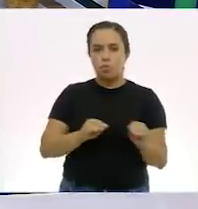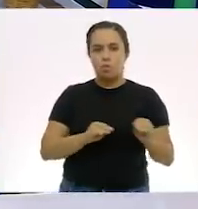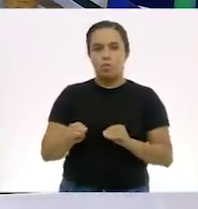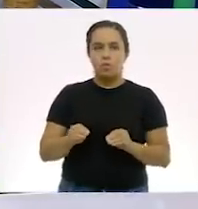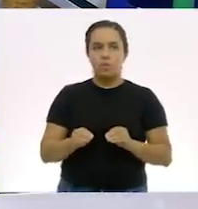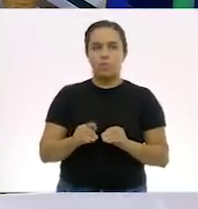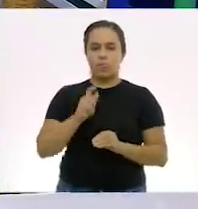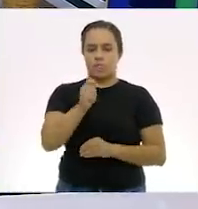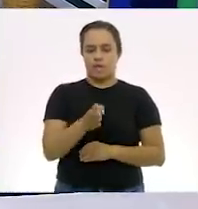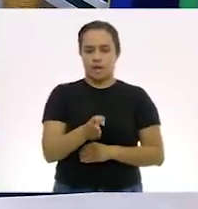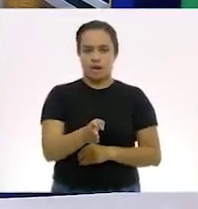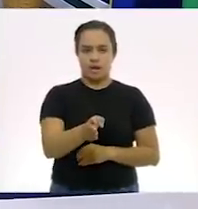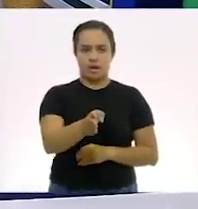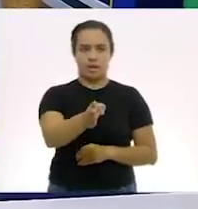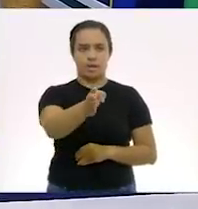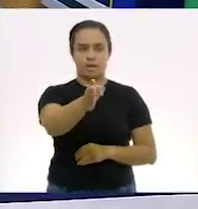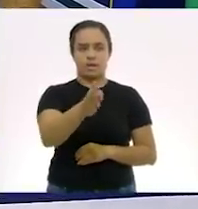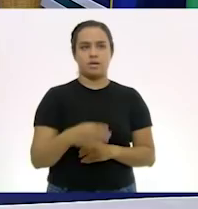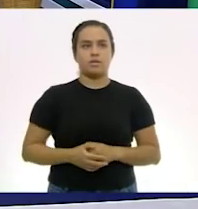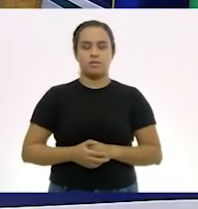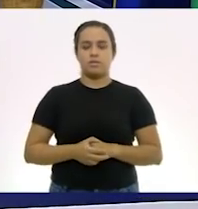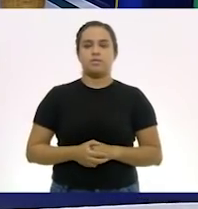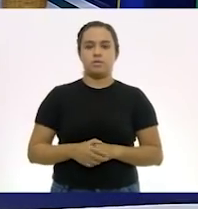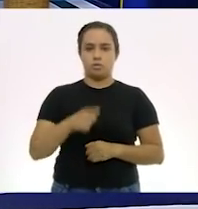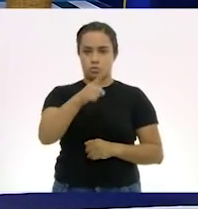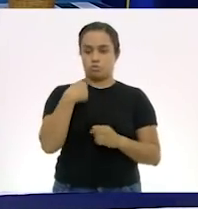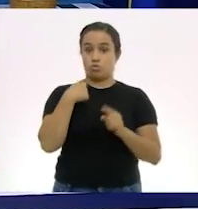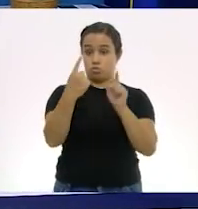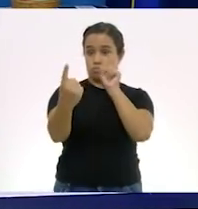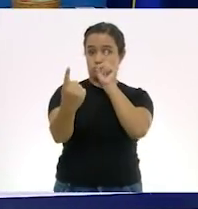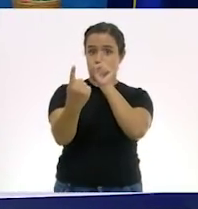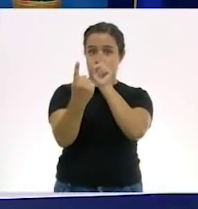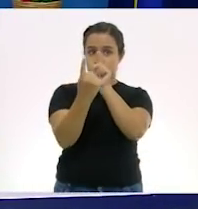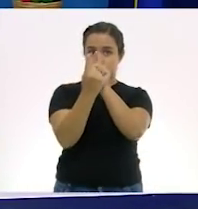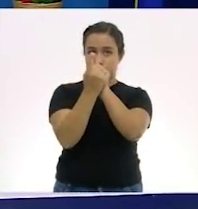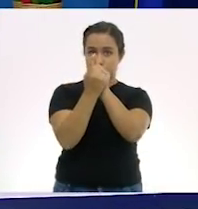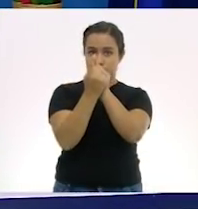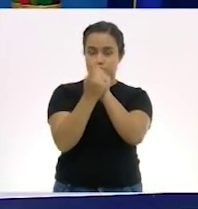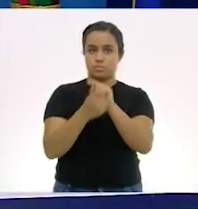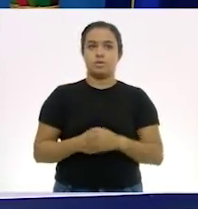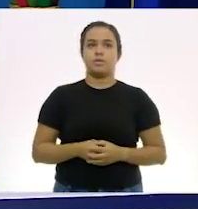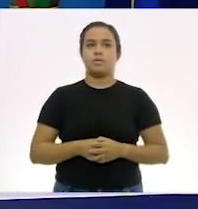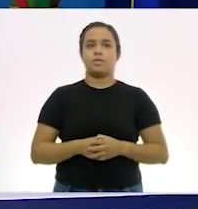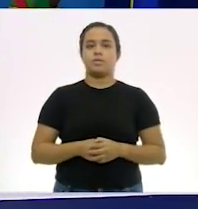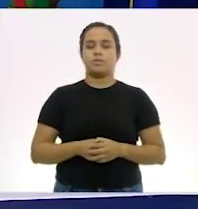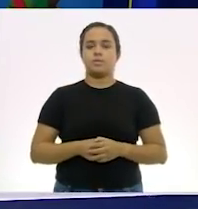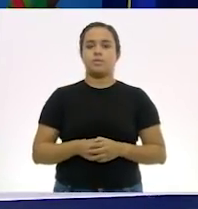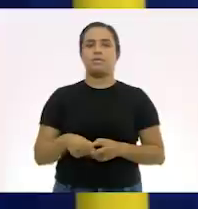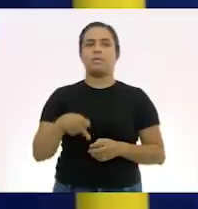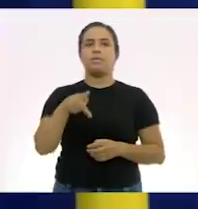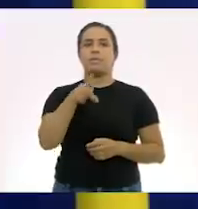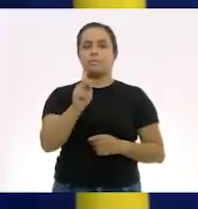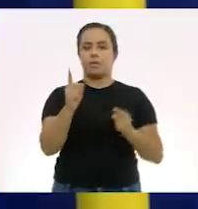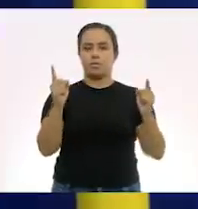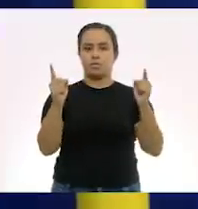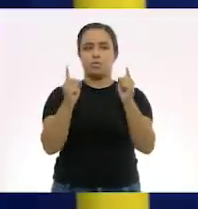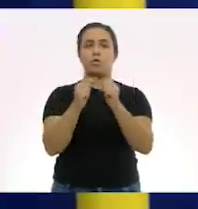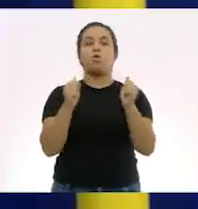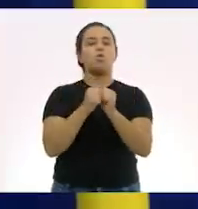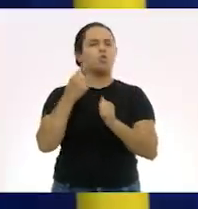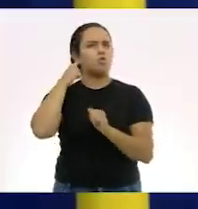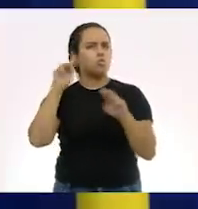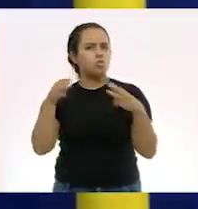direcciones. Nos dice que hay direcciones rectas, curvas y también podemos tener